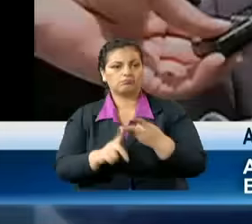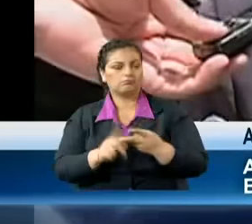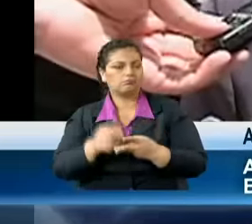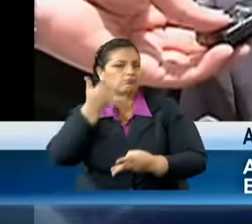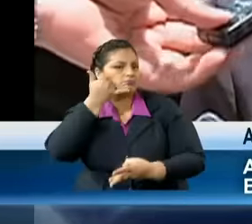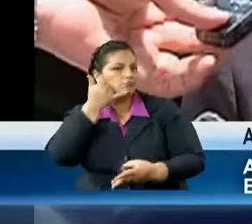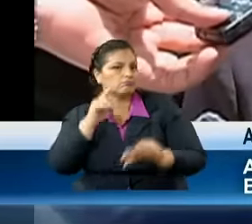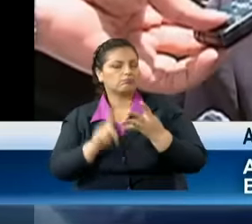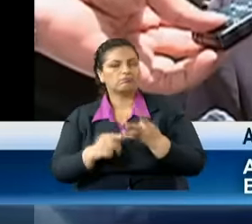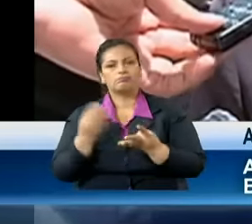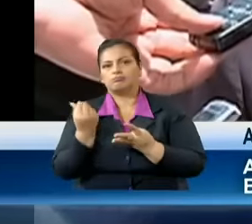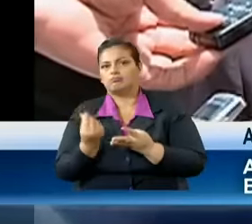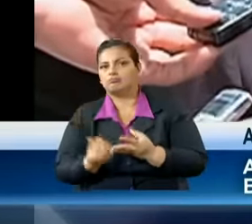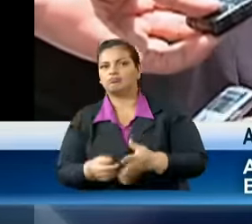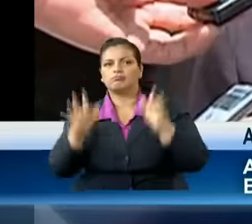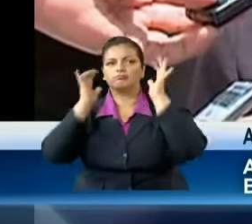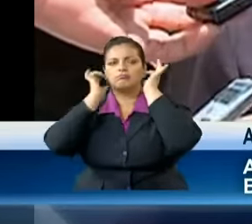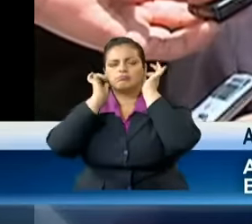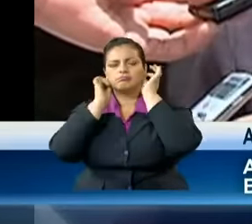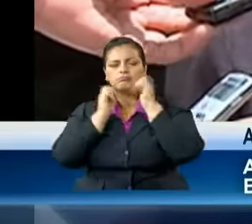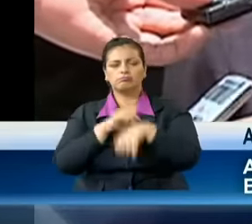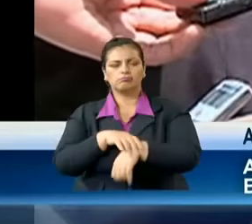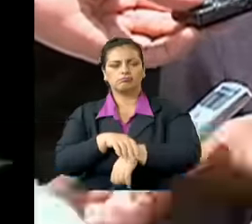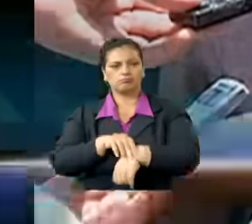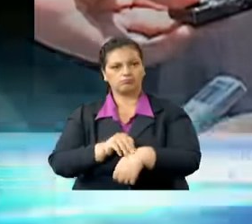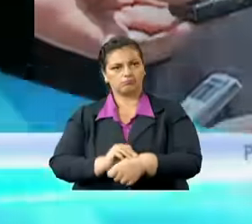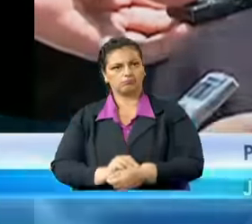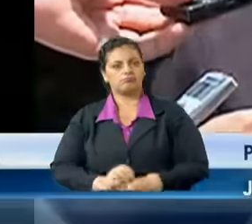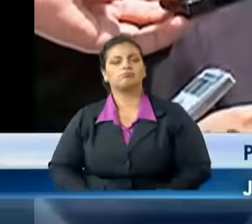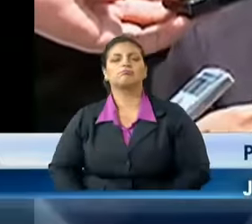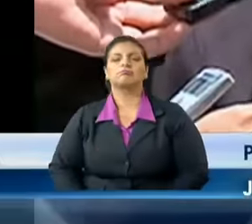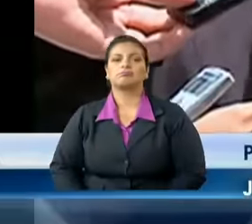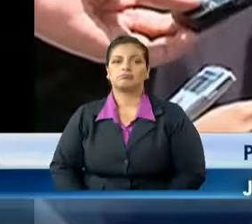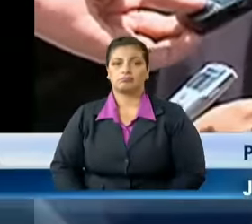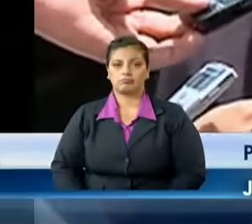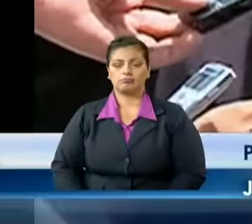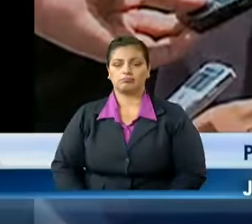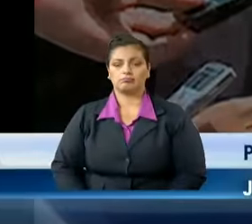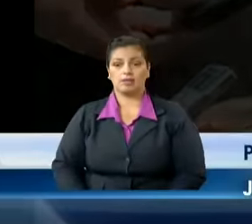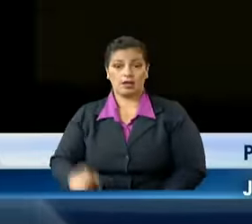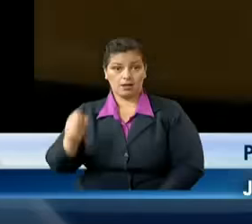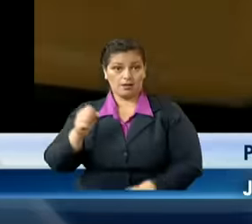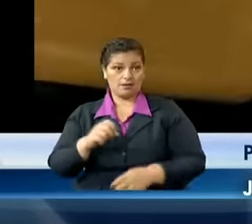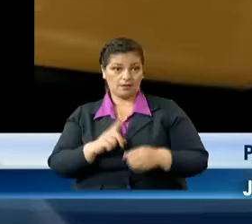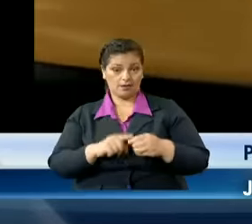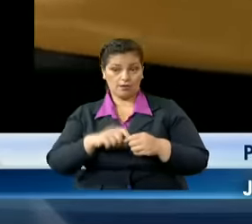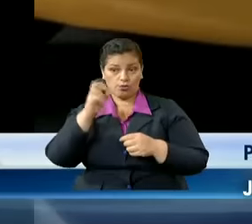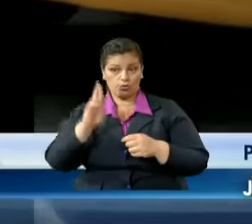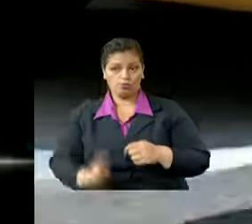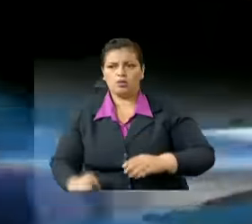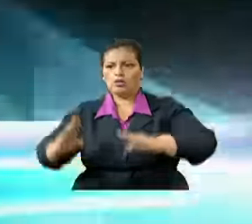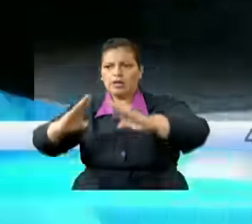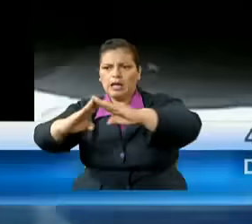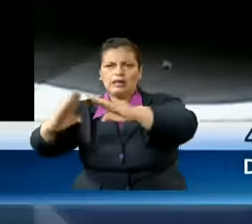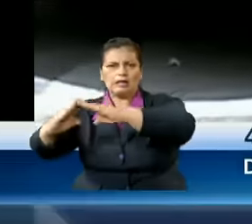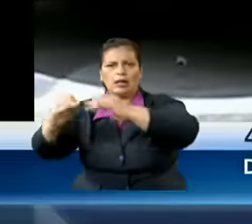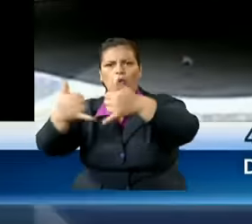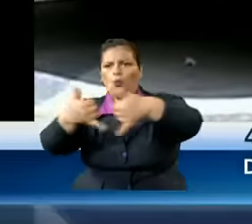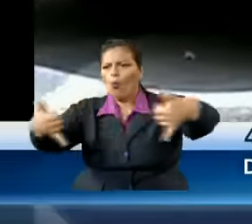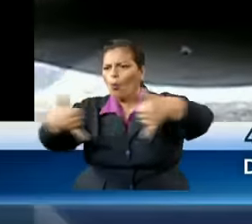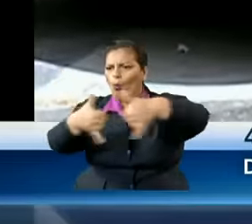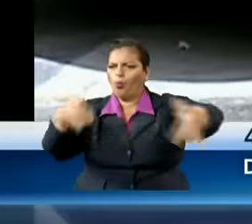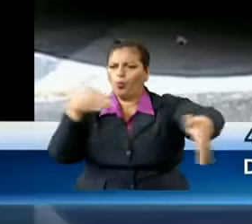Ellos en el sector sur se dedicaban al robo de locales comerciales y robo de domicilios y en el sector norte a sacapintas. Esta vez el golpe delincuencial